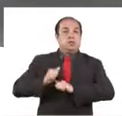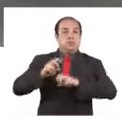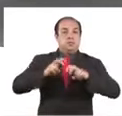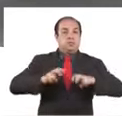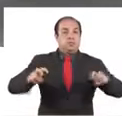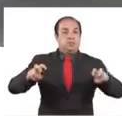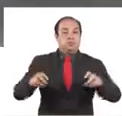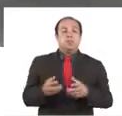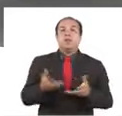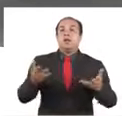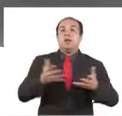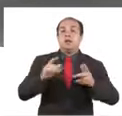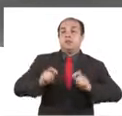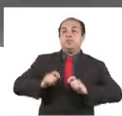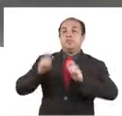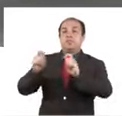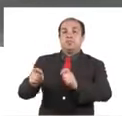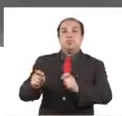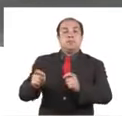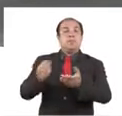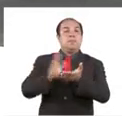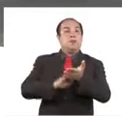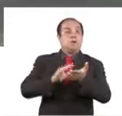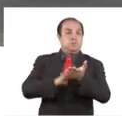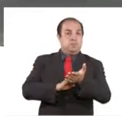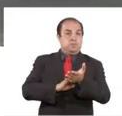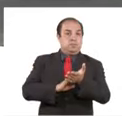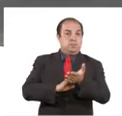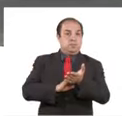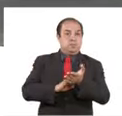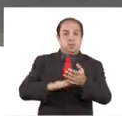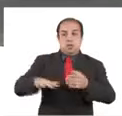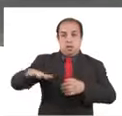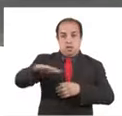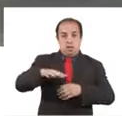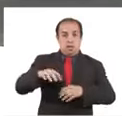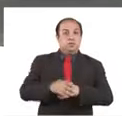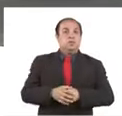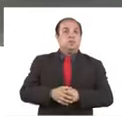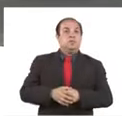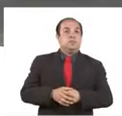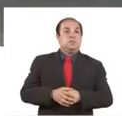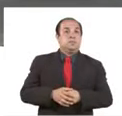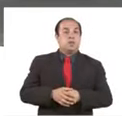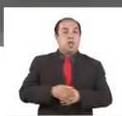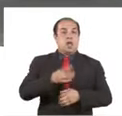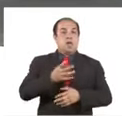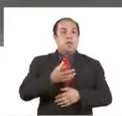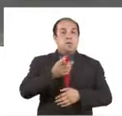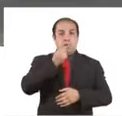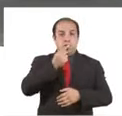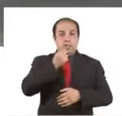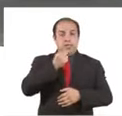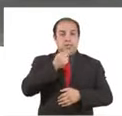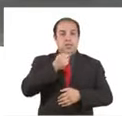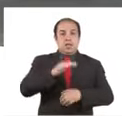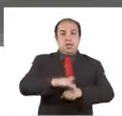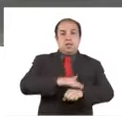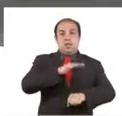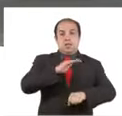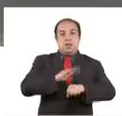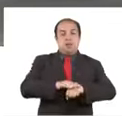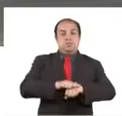llevarán a cabo la entrega de reconocimientos al personal que se distinguió por haber obtenido el